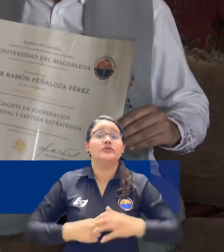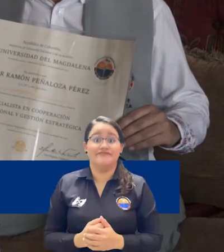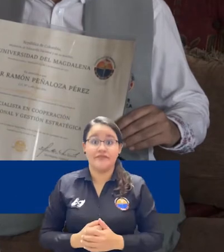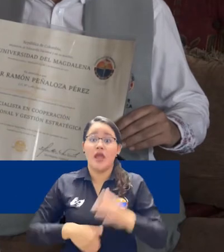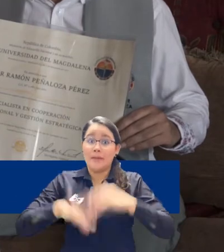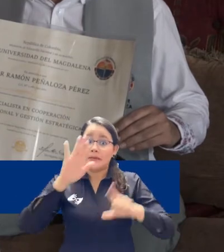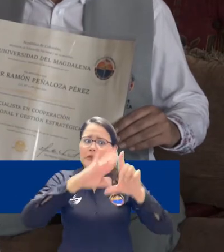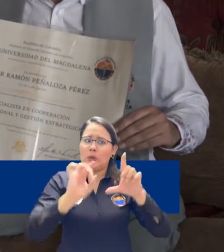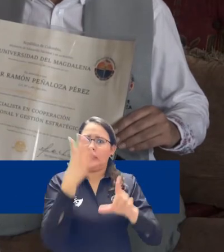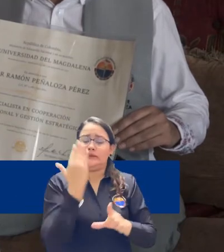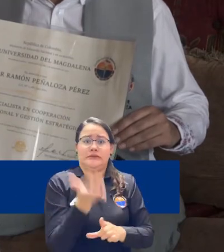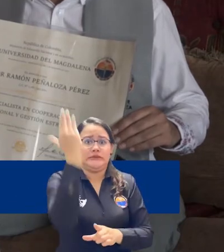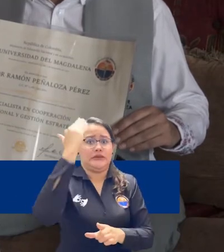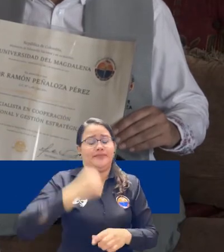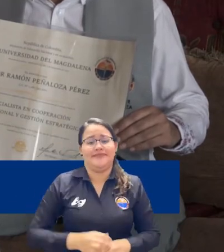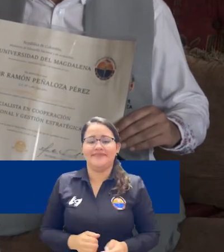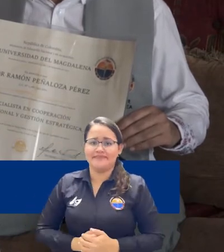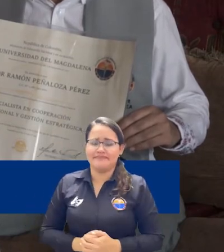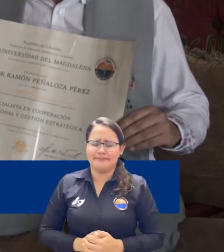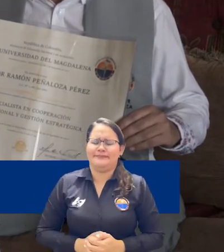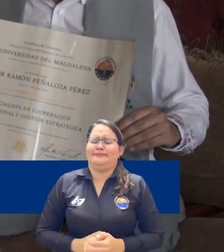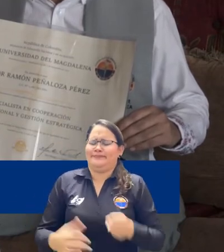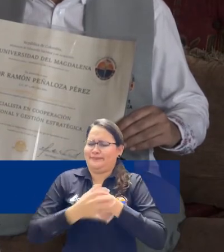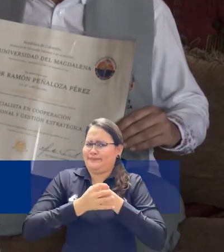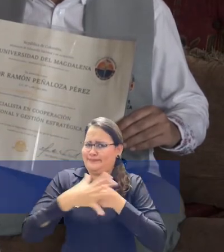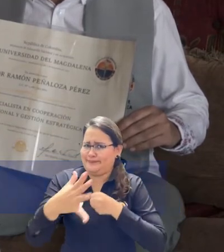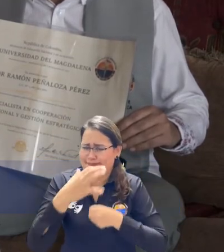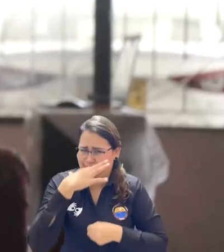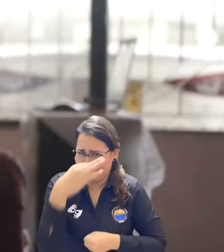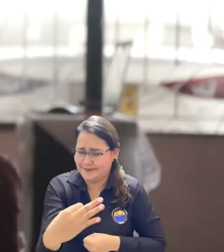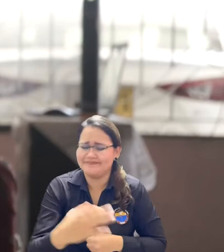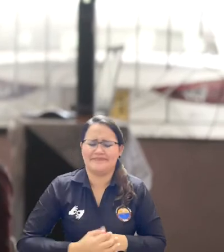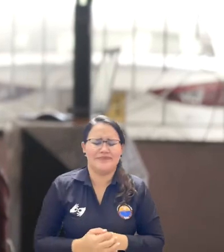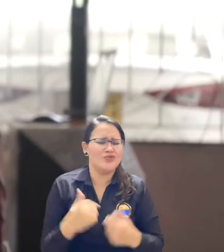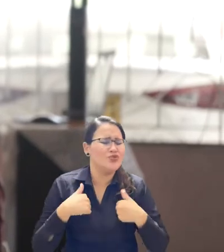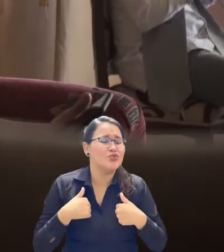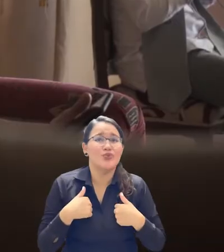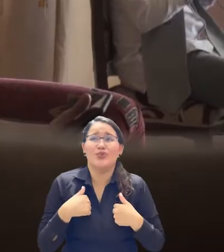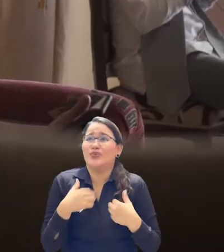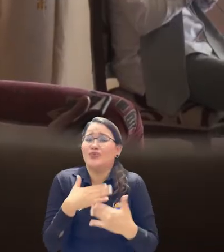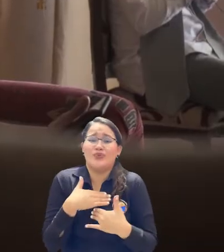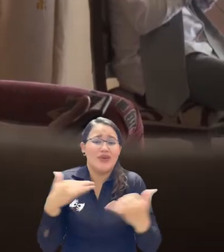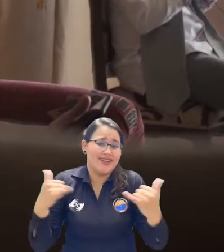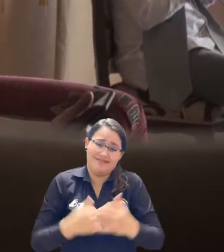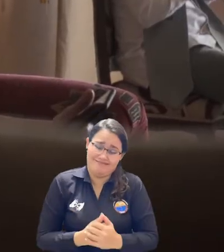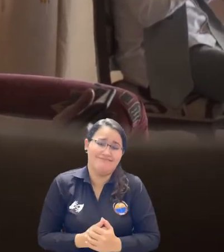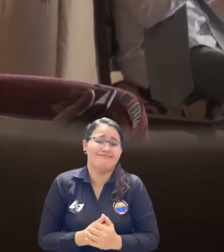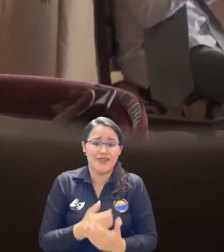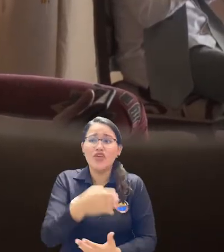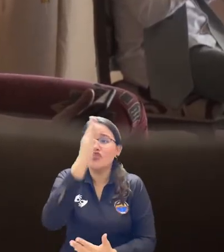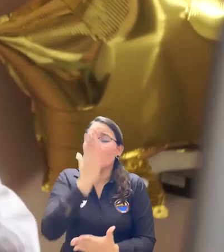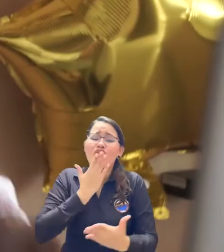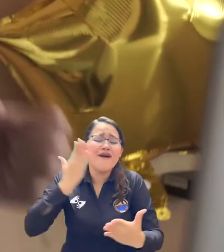de verdad que me he sentido tan alegre y dándole gracias a Dios porque eso es